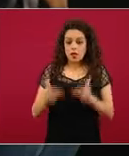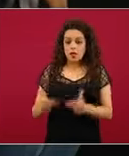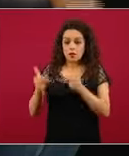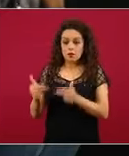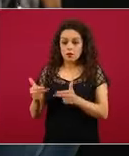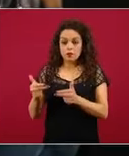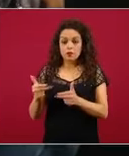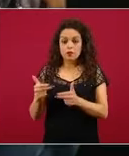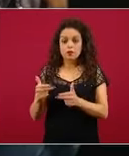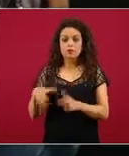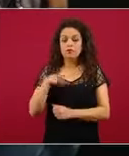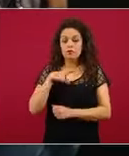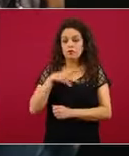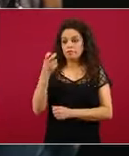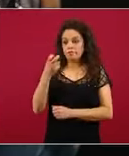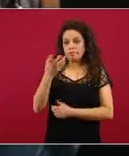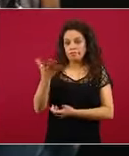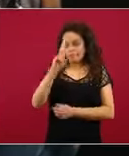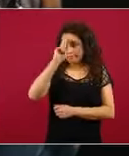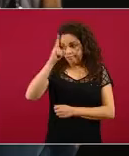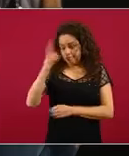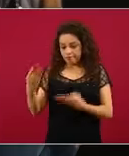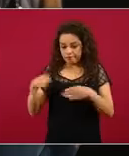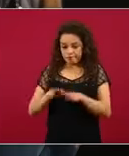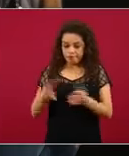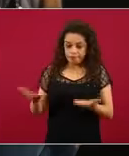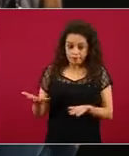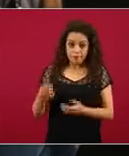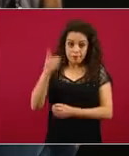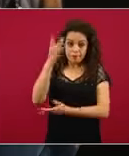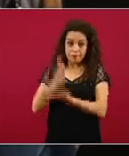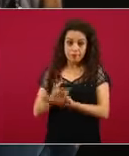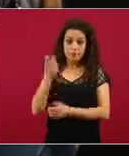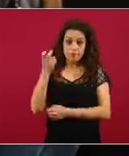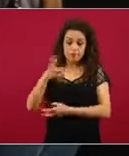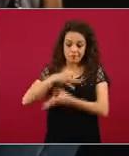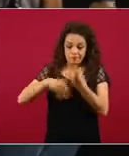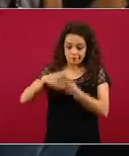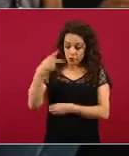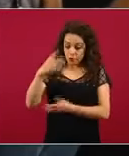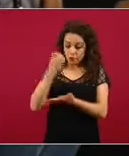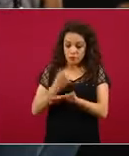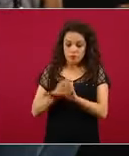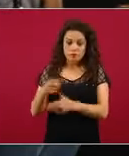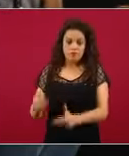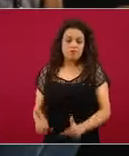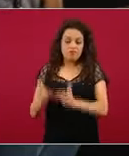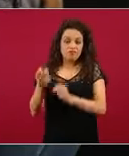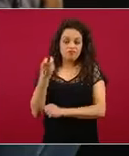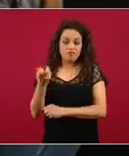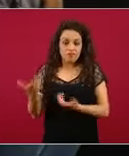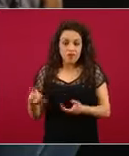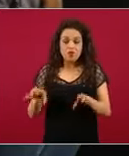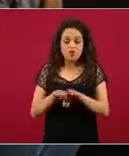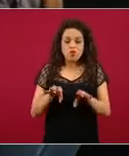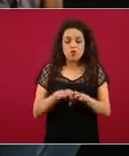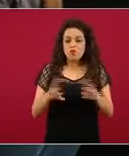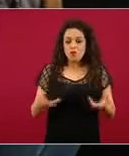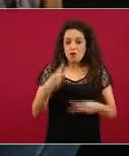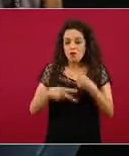estas restricciones y que dependen exclusivamente pues de lo económico? ¿Cómo van a orientarlos a que